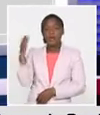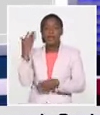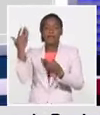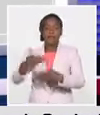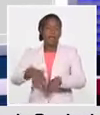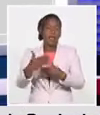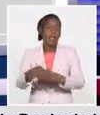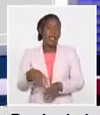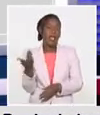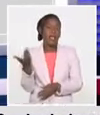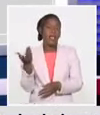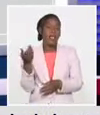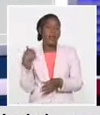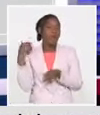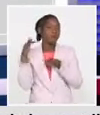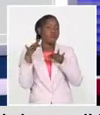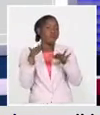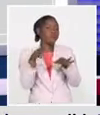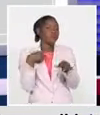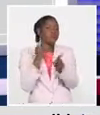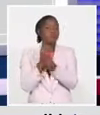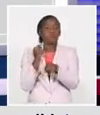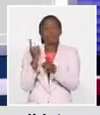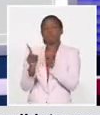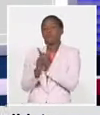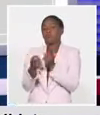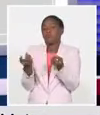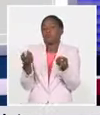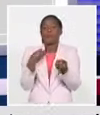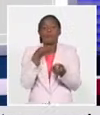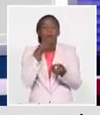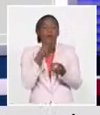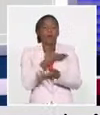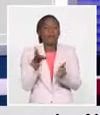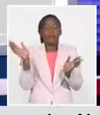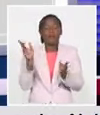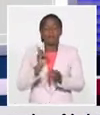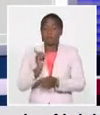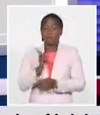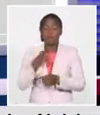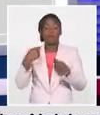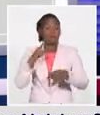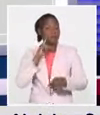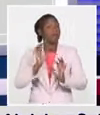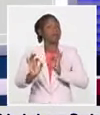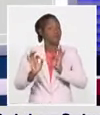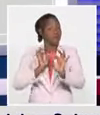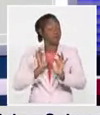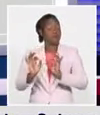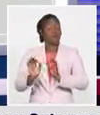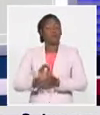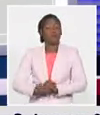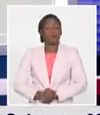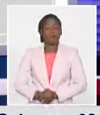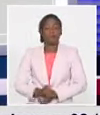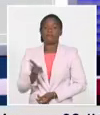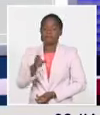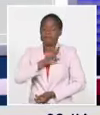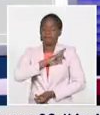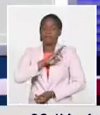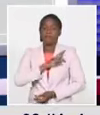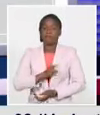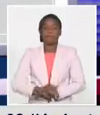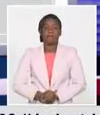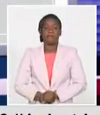familiares, sino todo lo contrario, es cuando más hay que cuidarse. Exactamente. Bueno, doctora, tengo contacto ahora, si usted me permite, por favor, porque además